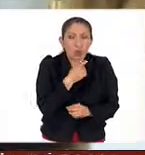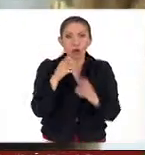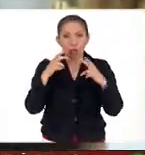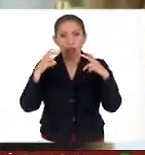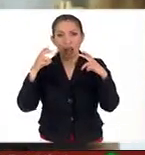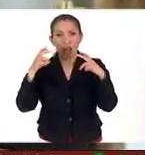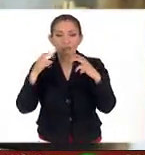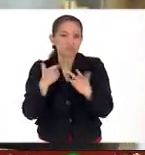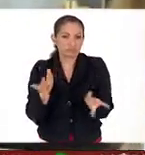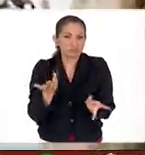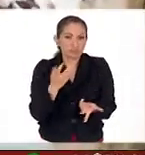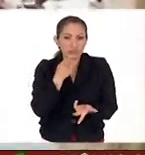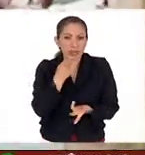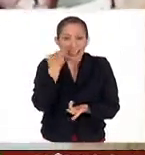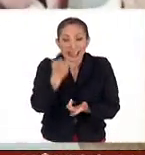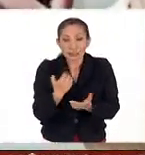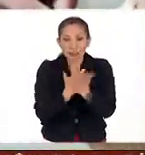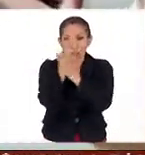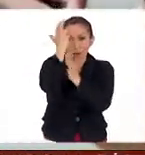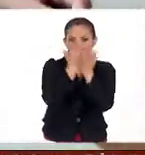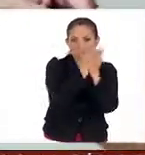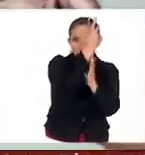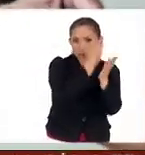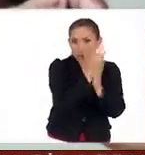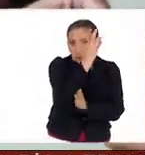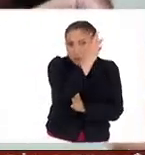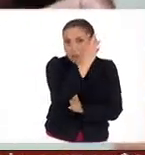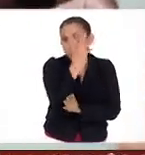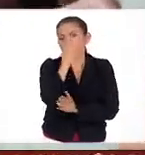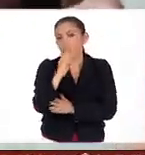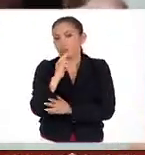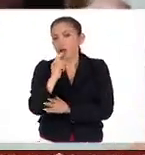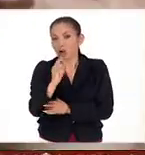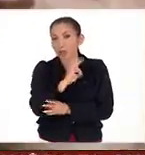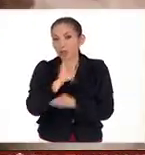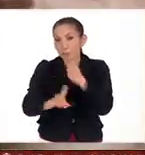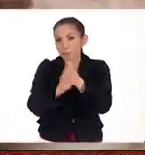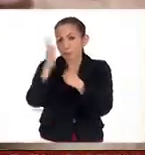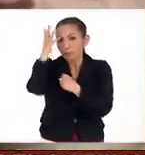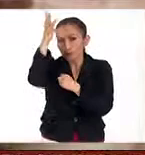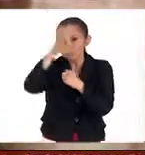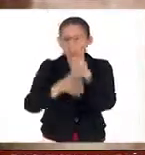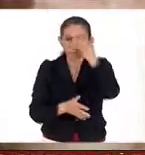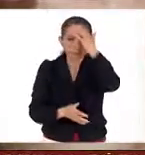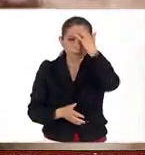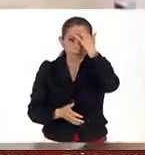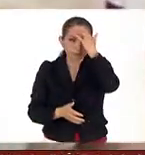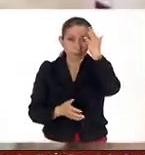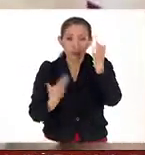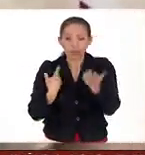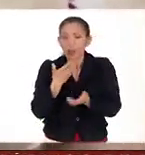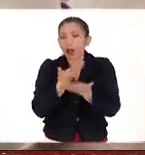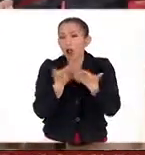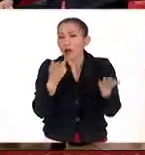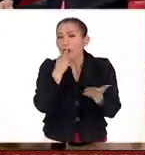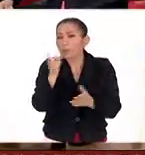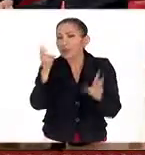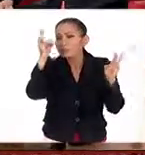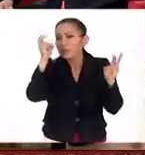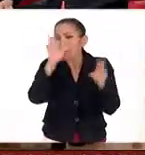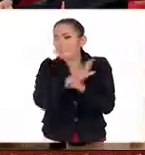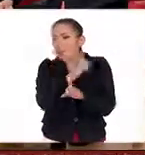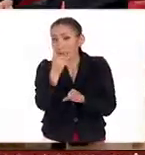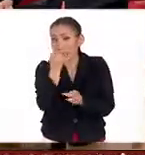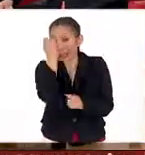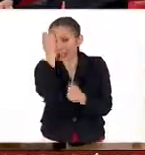muy graves. Todos esos extremos de abuso de voz nos van a dar problemas muy severos. Qué bueno que toca usted ese asunto, doctora, porque